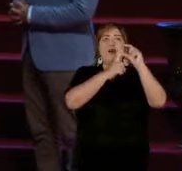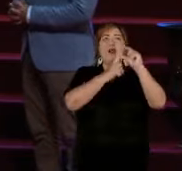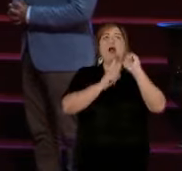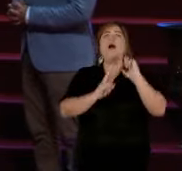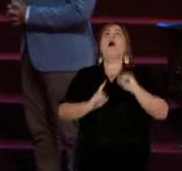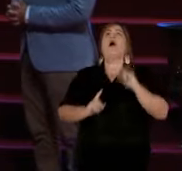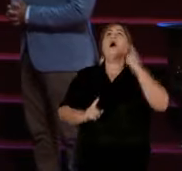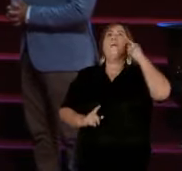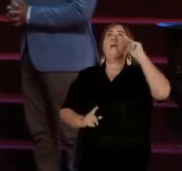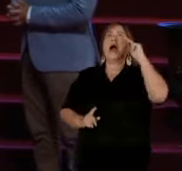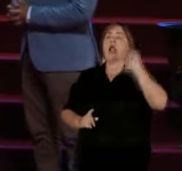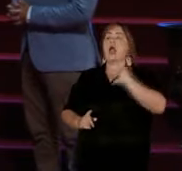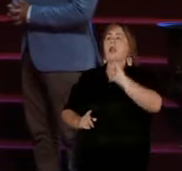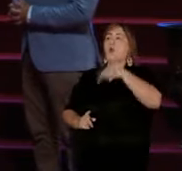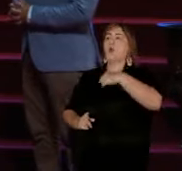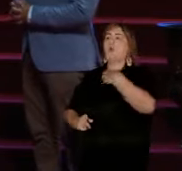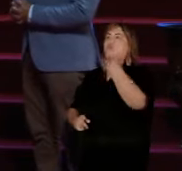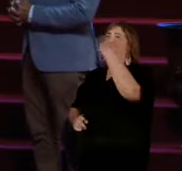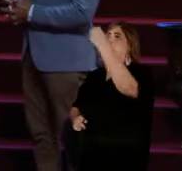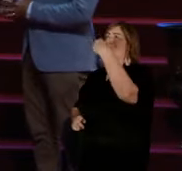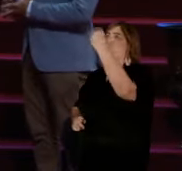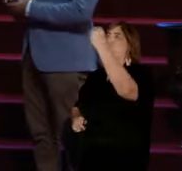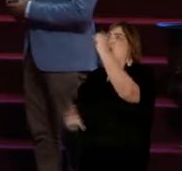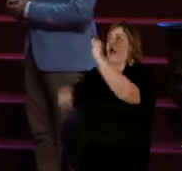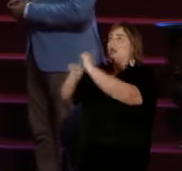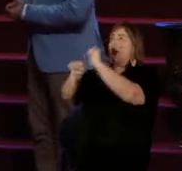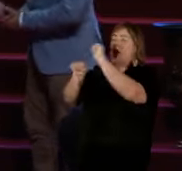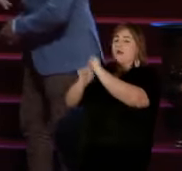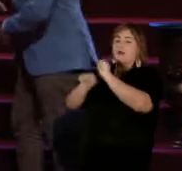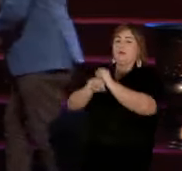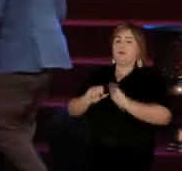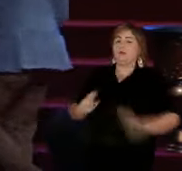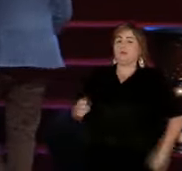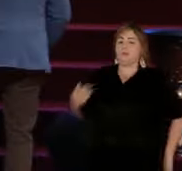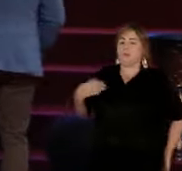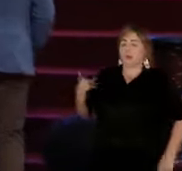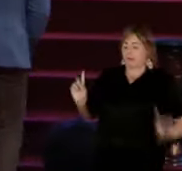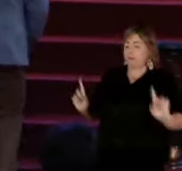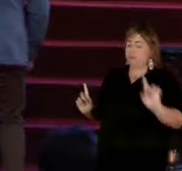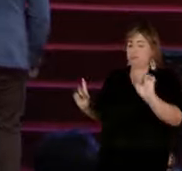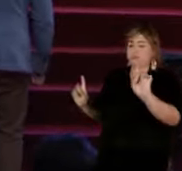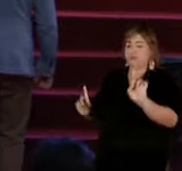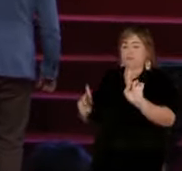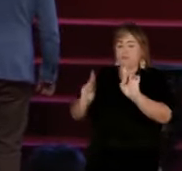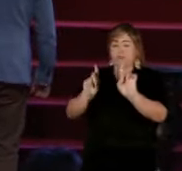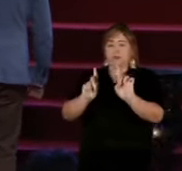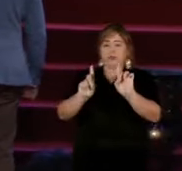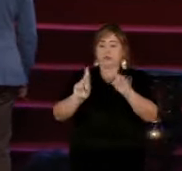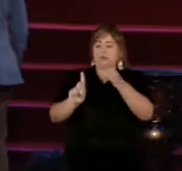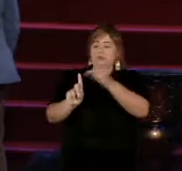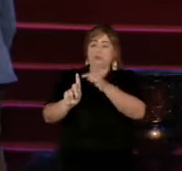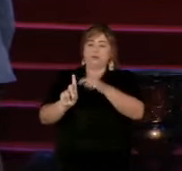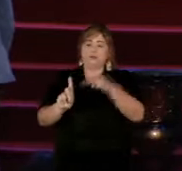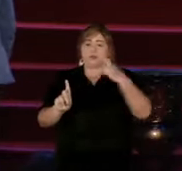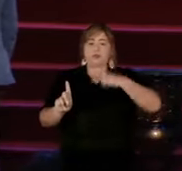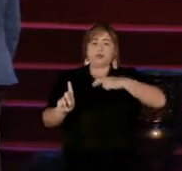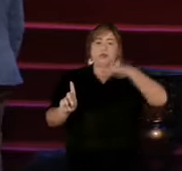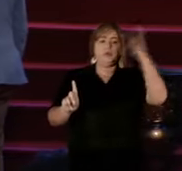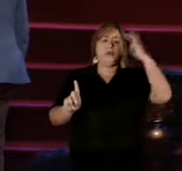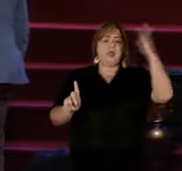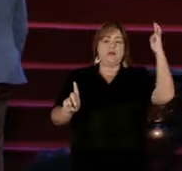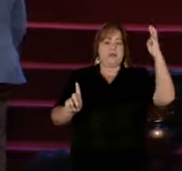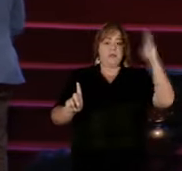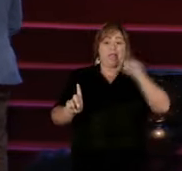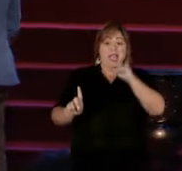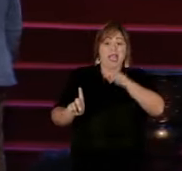la batalla, a nuestro encuentro, a laborar. Amén. Ven por aquí. Rafa, para los que no saben, Rafa instala aire acondicionado, así